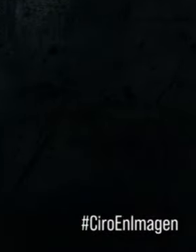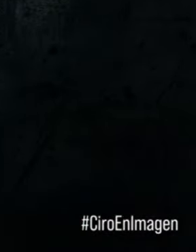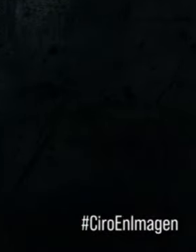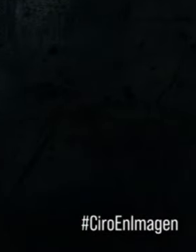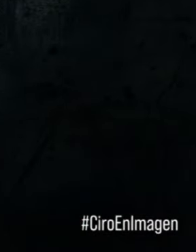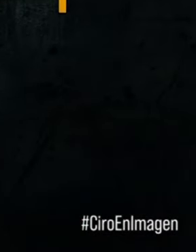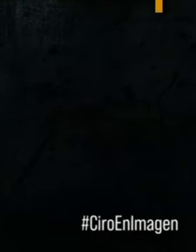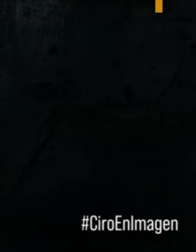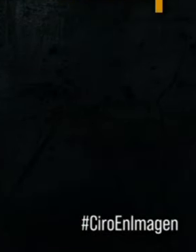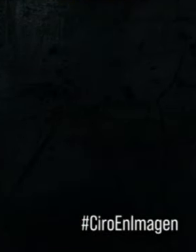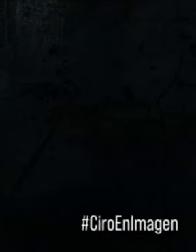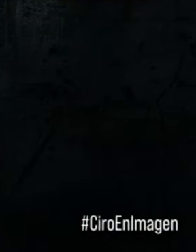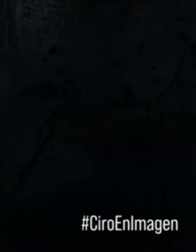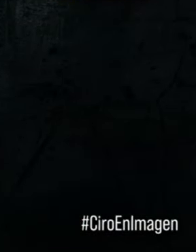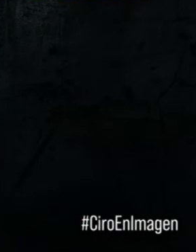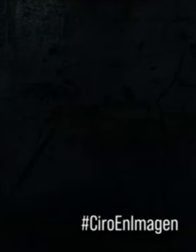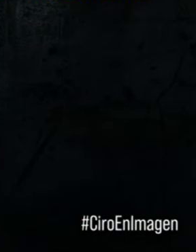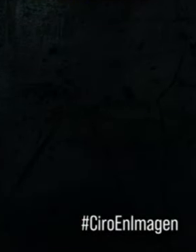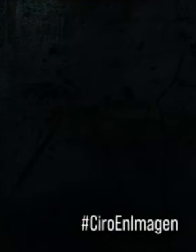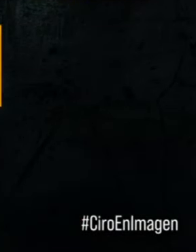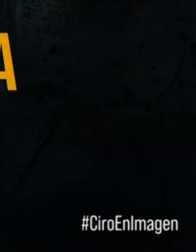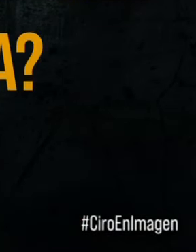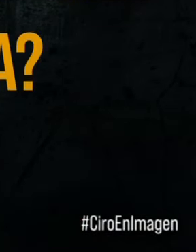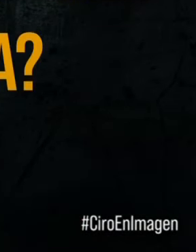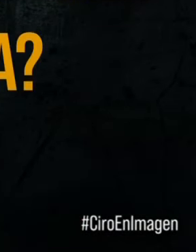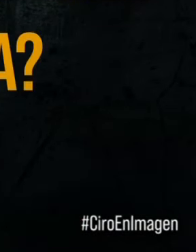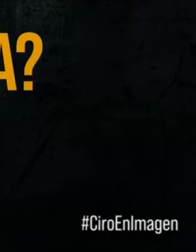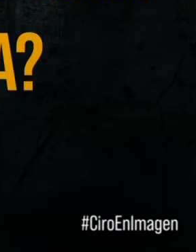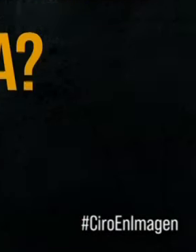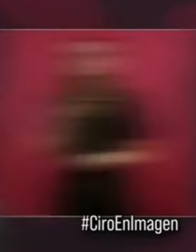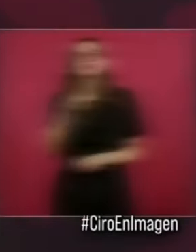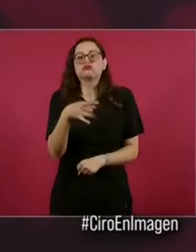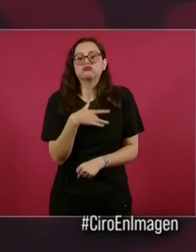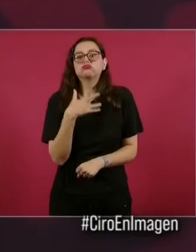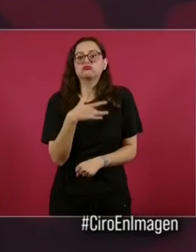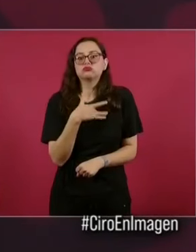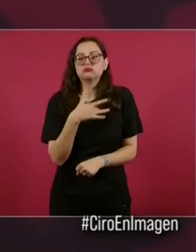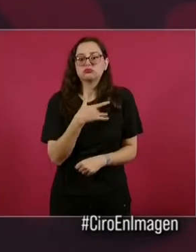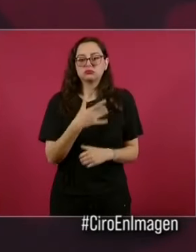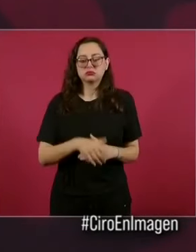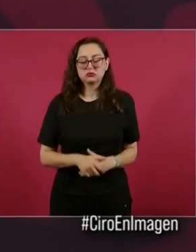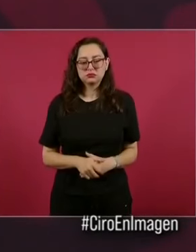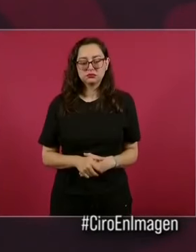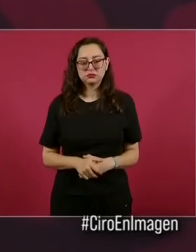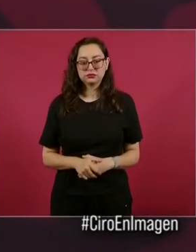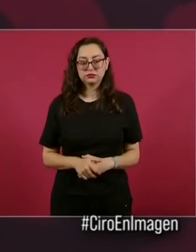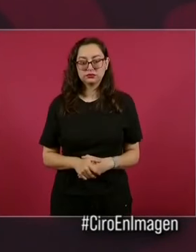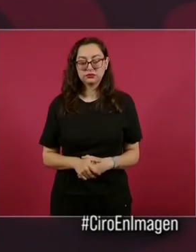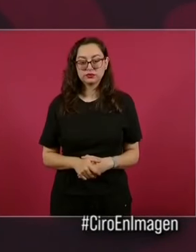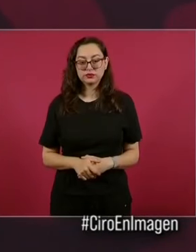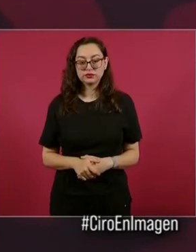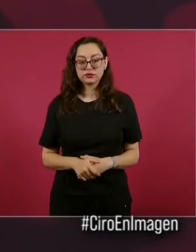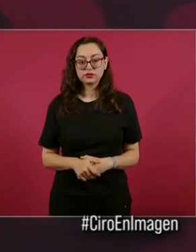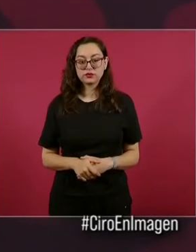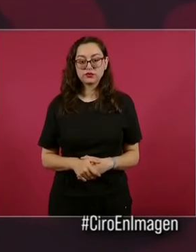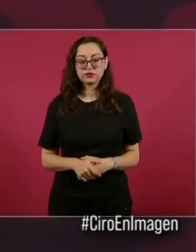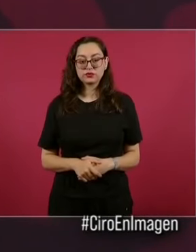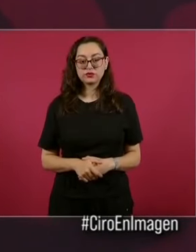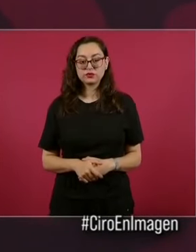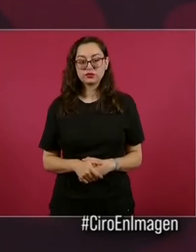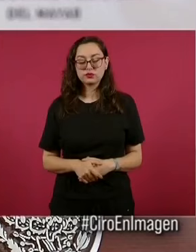¿Qué representa para su gobierno la captura del Mayo Zambada? Es una muestra de que